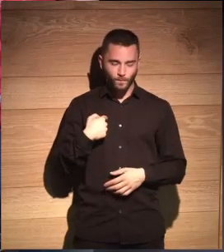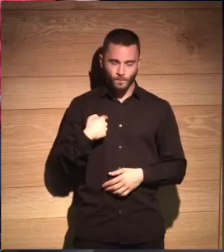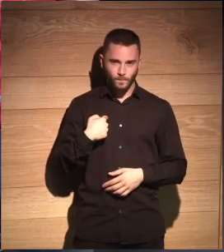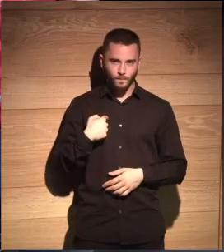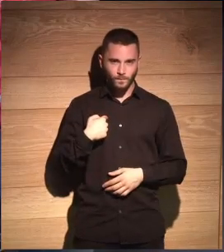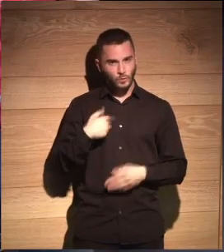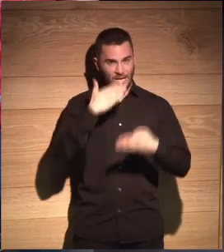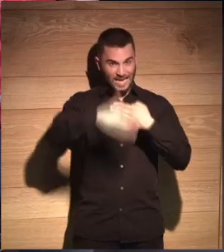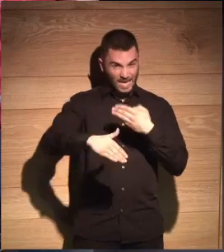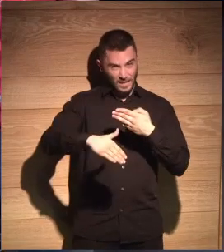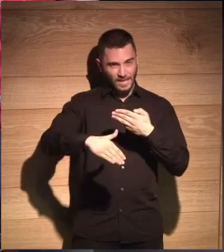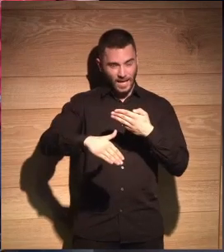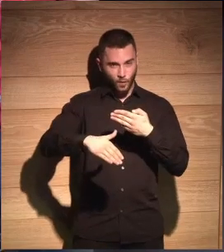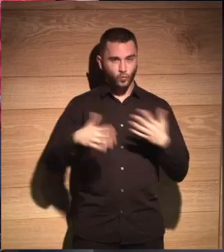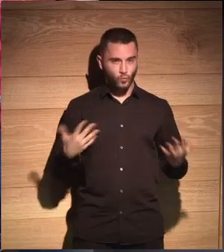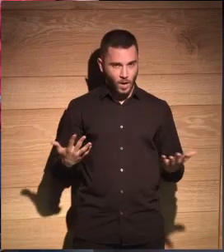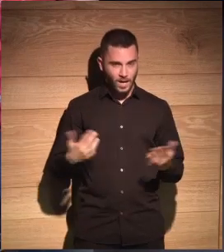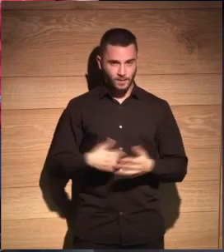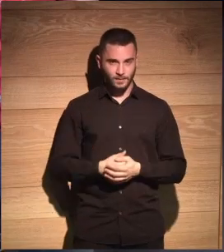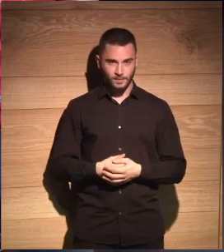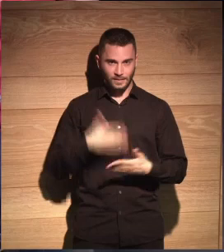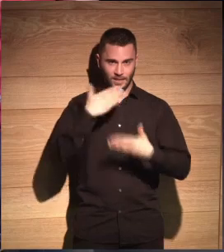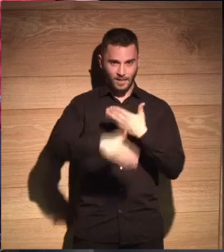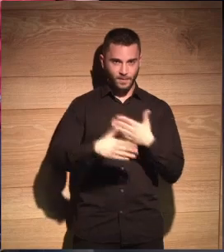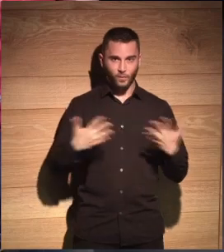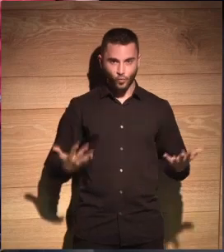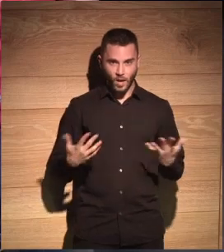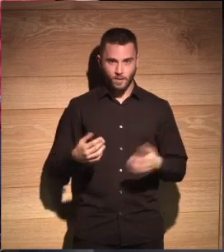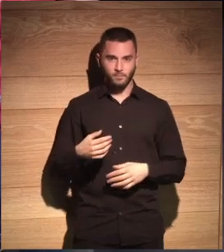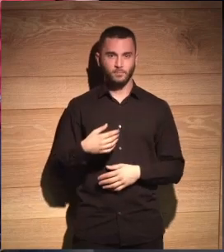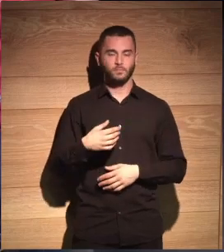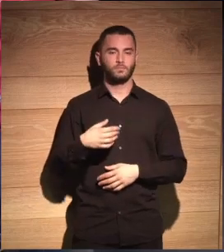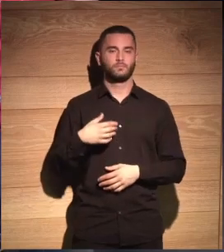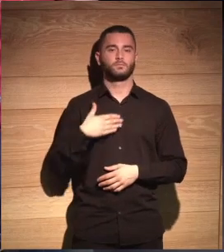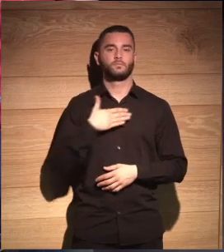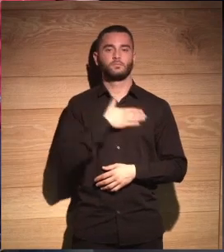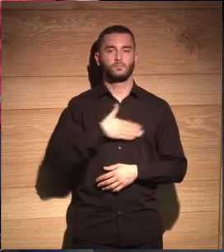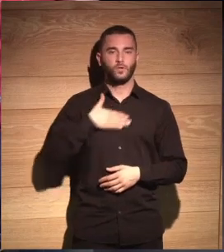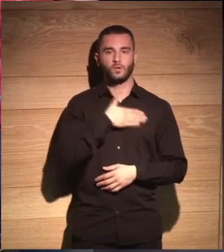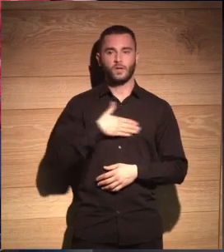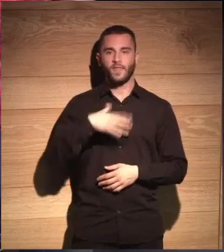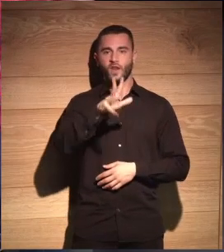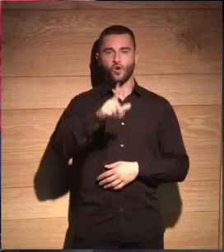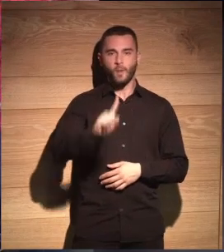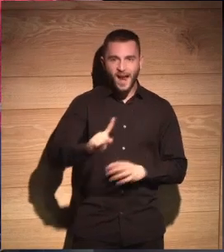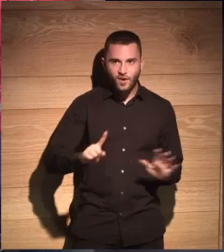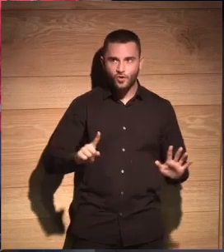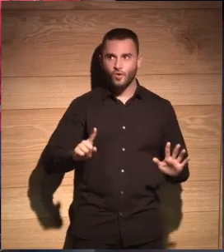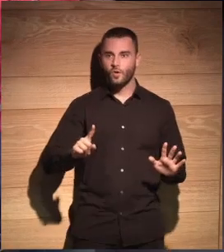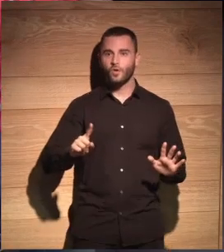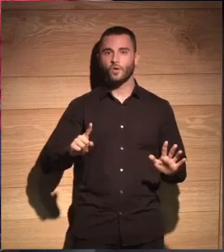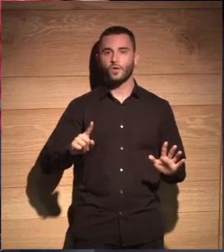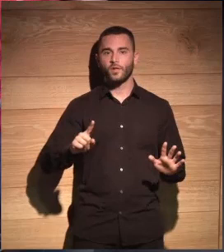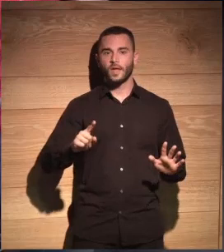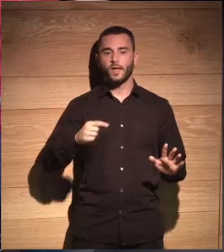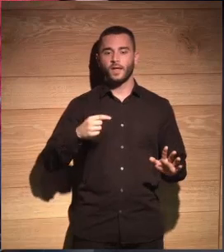el límite lo pongo en la honradez. La honradez no de no robo a nadie, sino en la honradez artística,